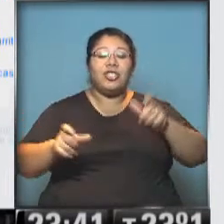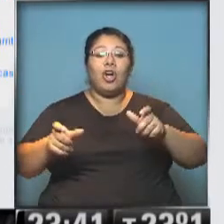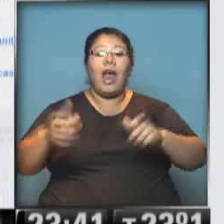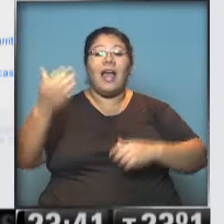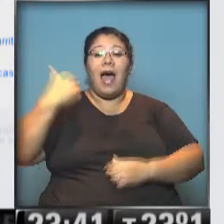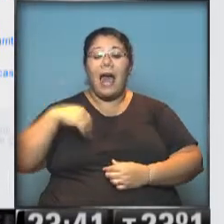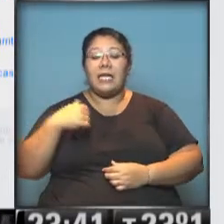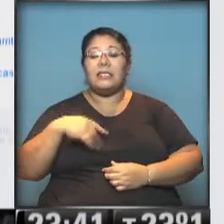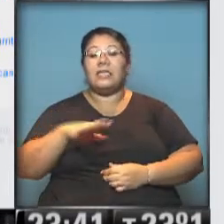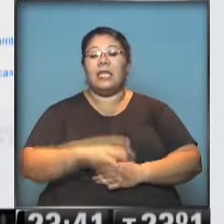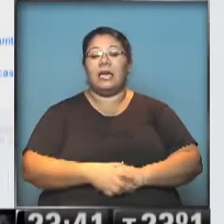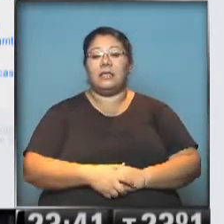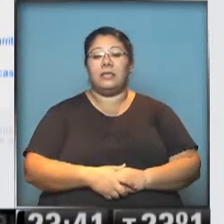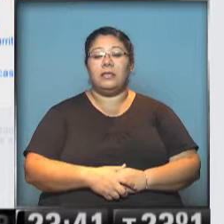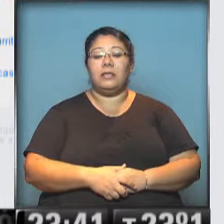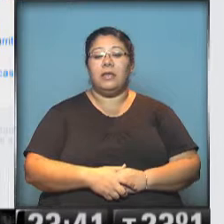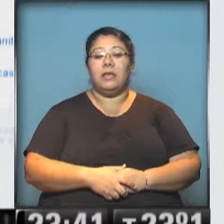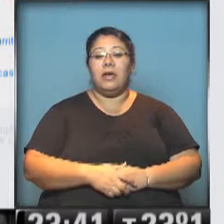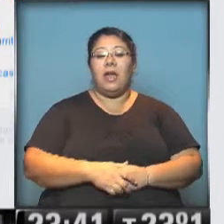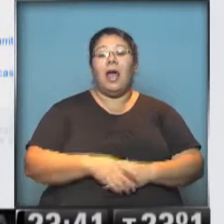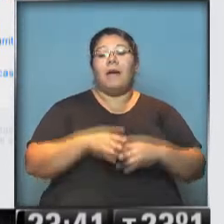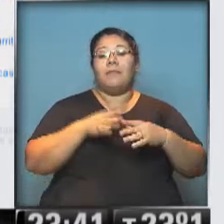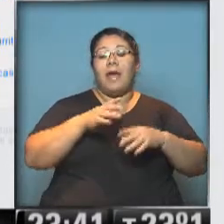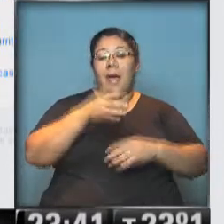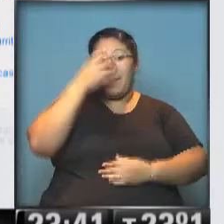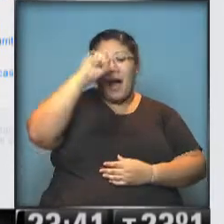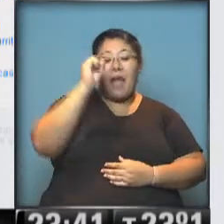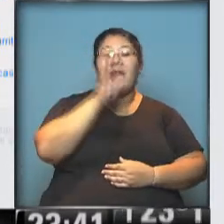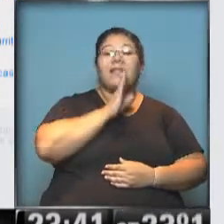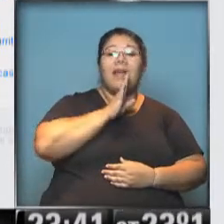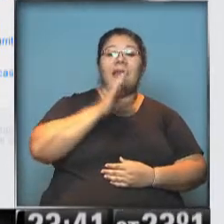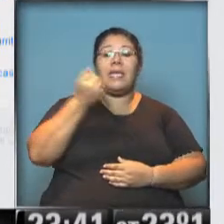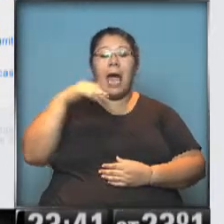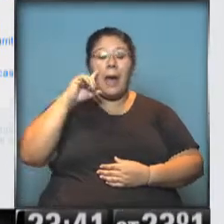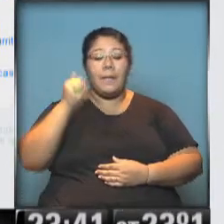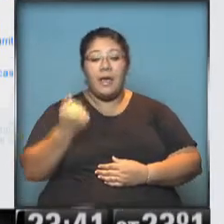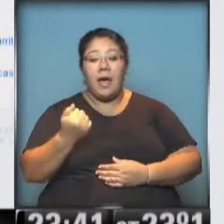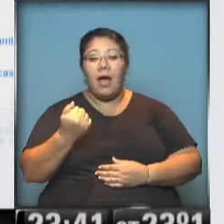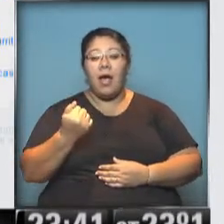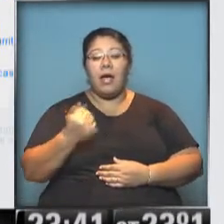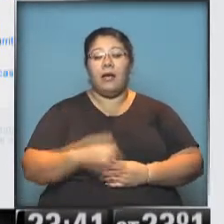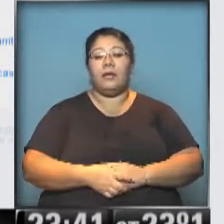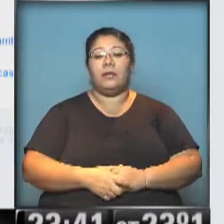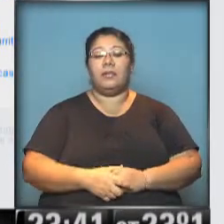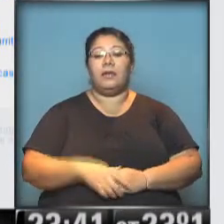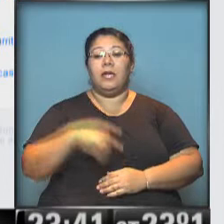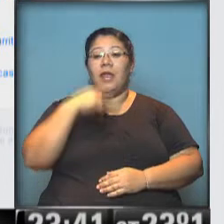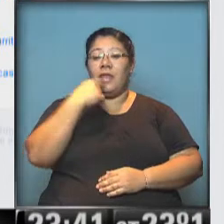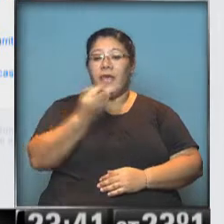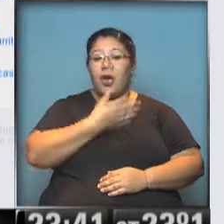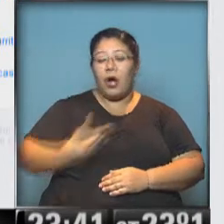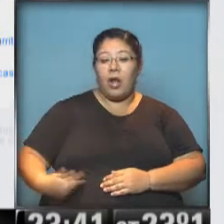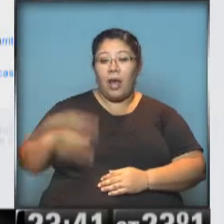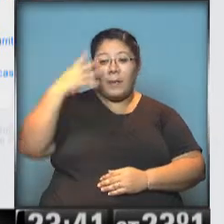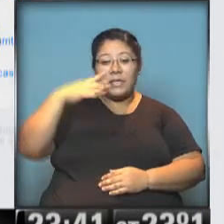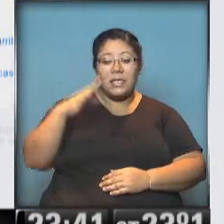colateral en la guerra en la que nunca fuimos parte ni queremos ser. Fue alguna de las frases que ha manifestado la presidenta argentina a